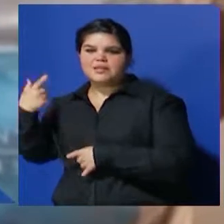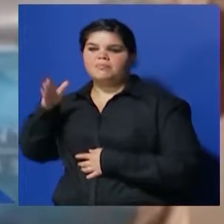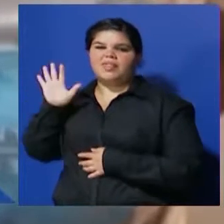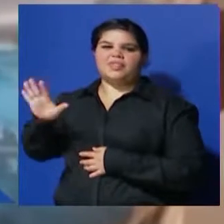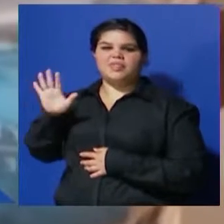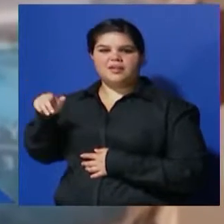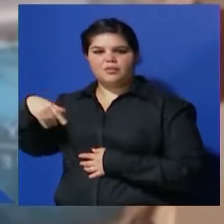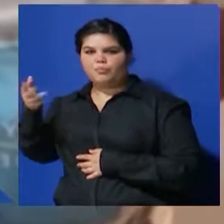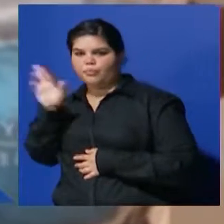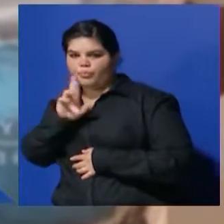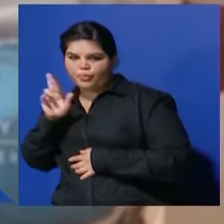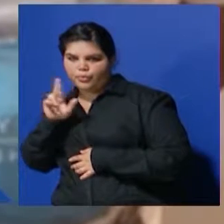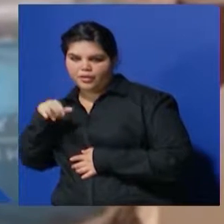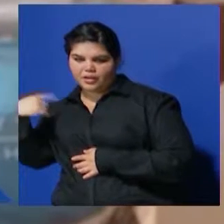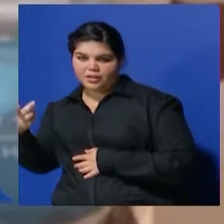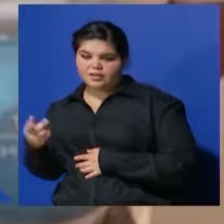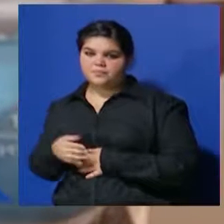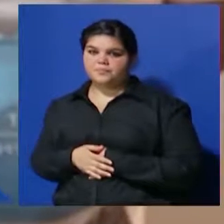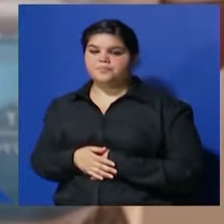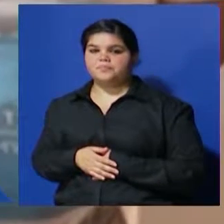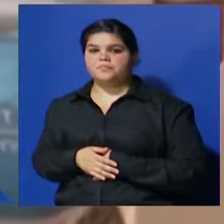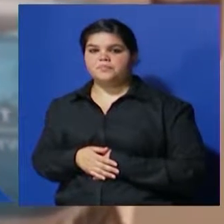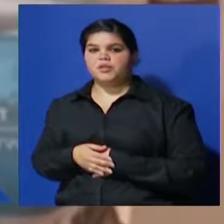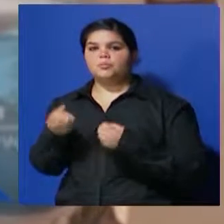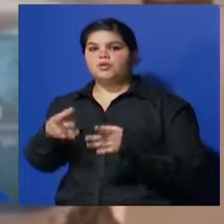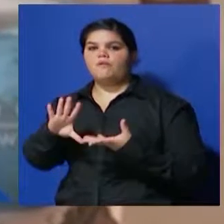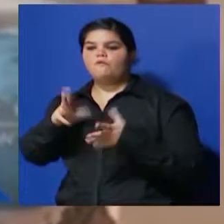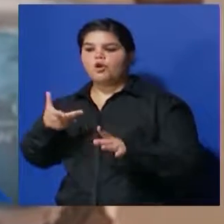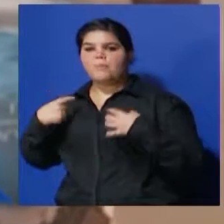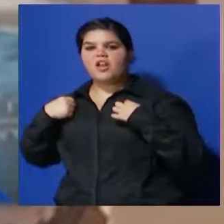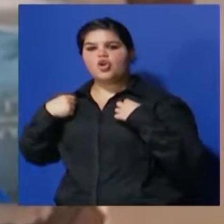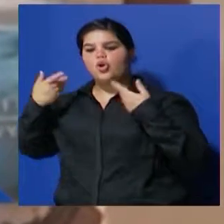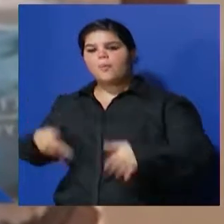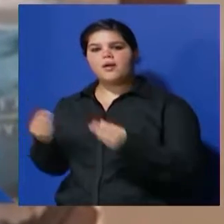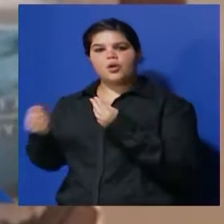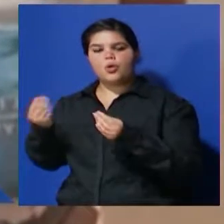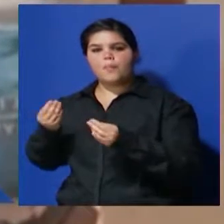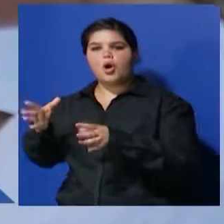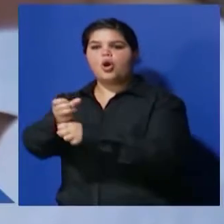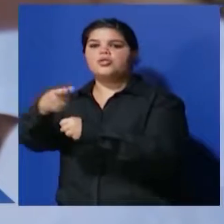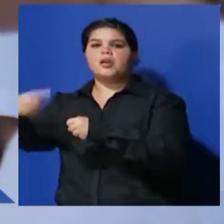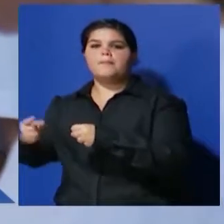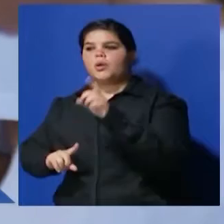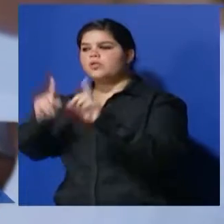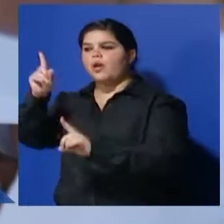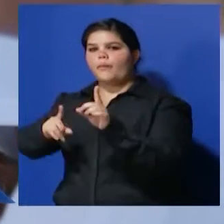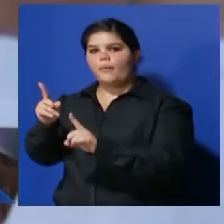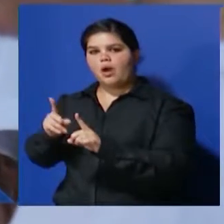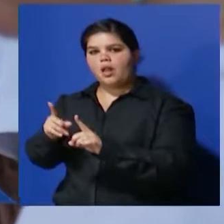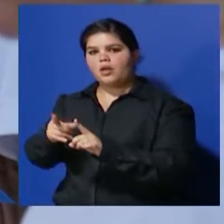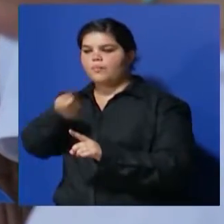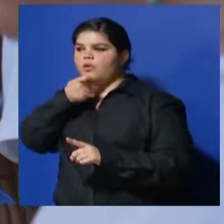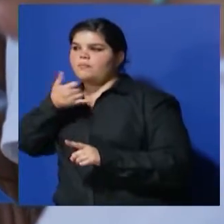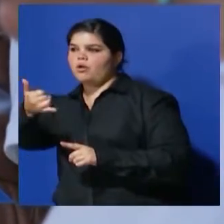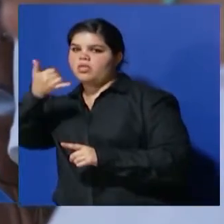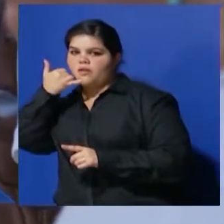tiempo piropeando a las mujeres por la forma en que nos vestimos y por el medio de transporte que utilizamos, si estamos hablando por teléfono,